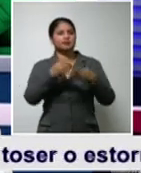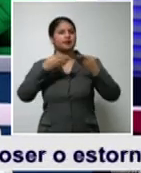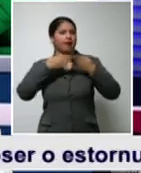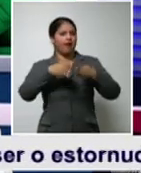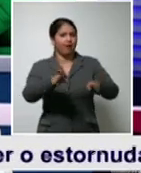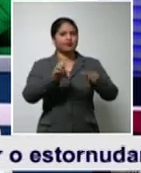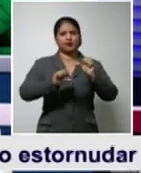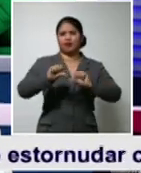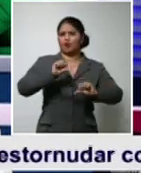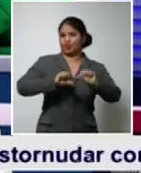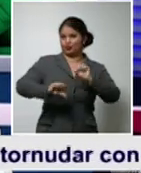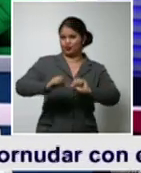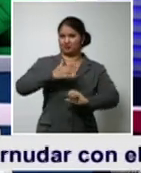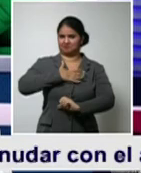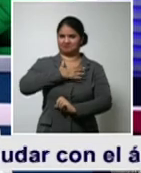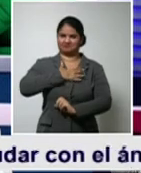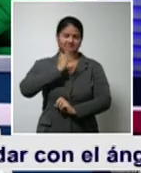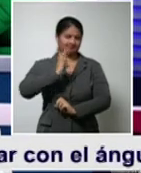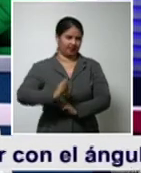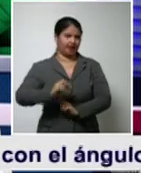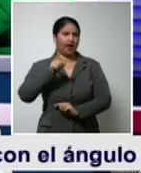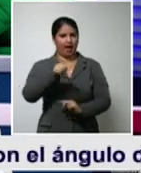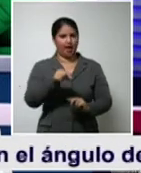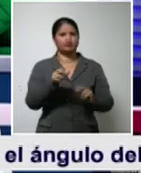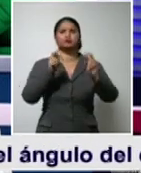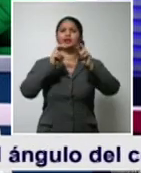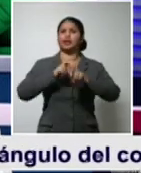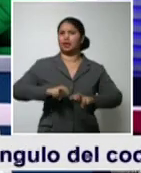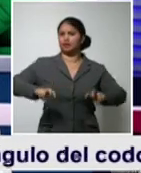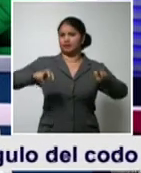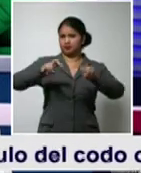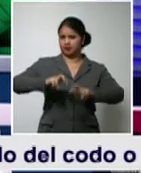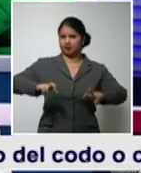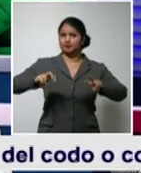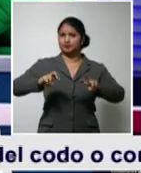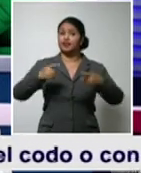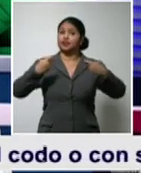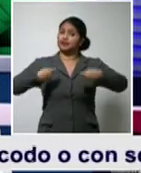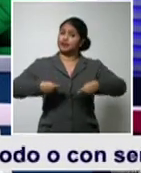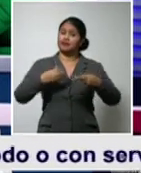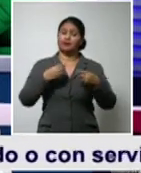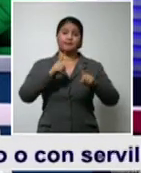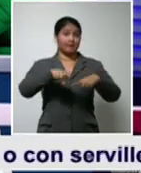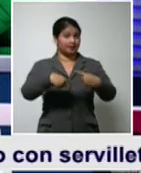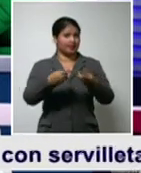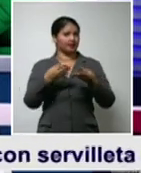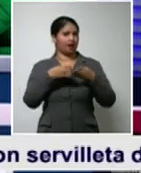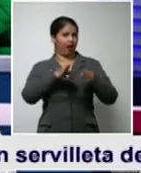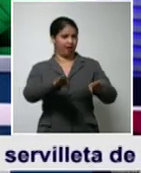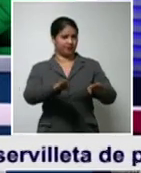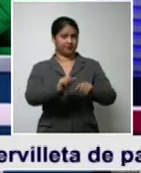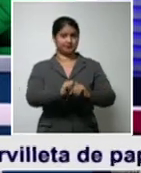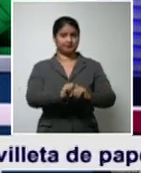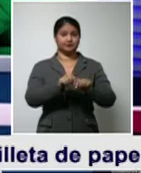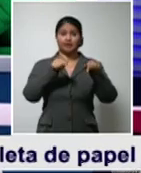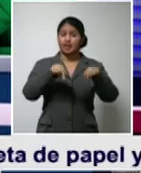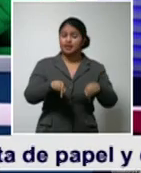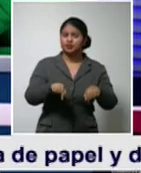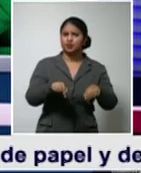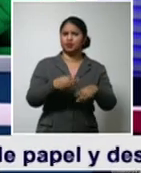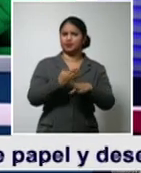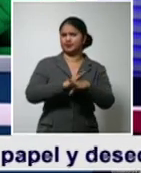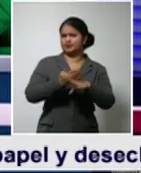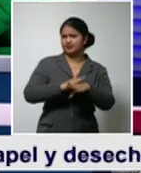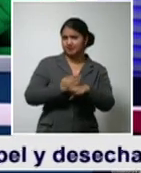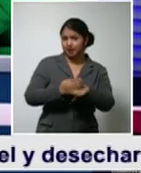el laboratorio que debe de quedar inaugurado en el día de hoy. Y eso, como es natural,